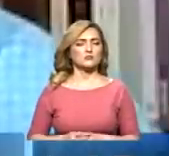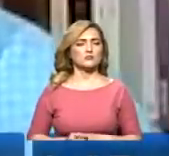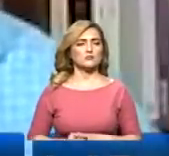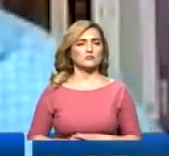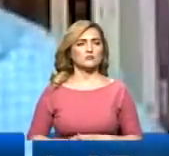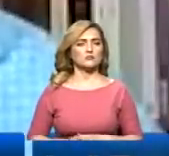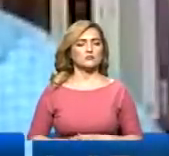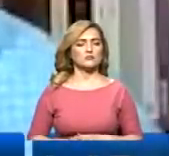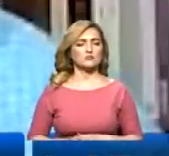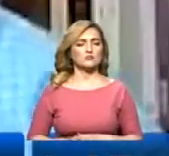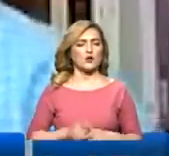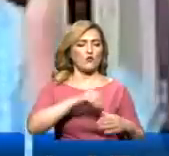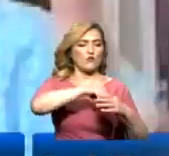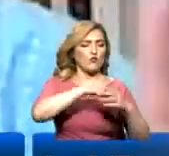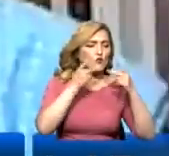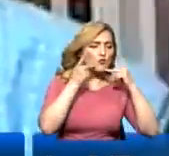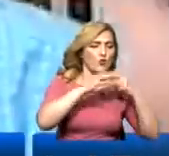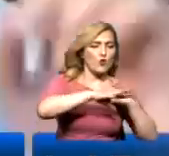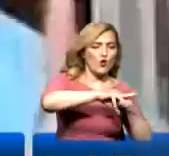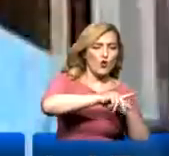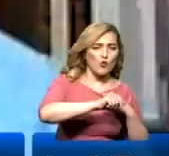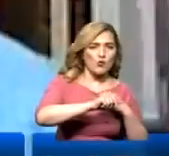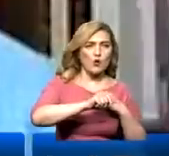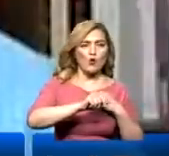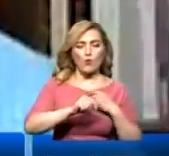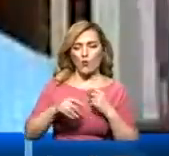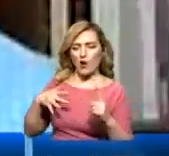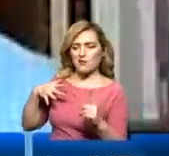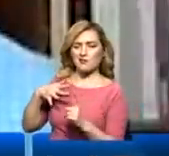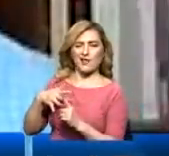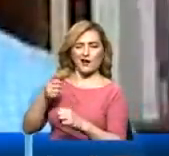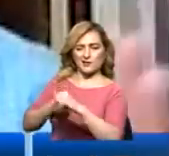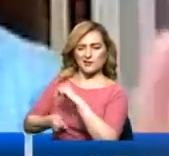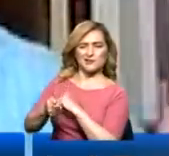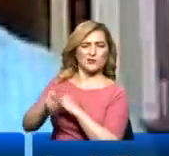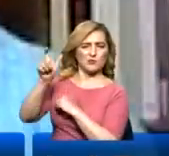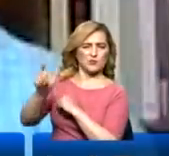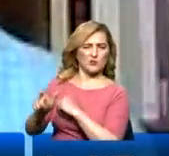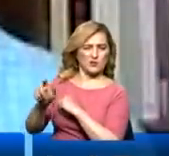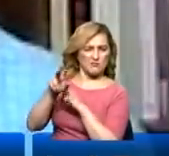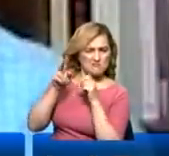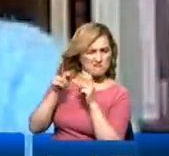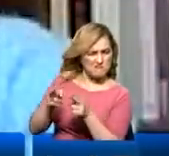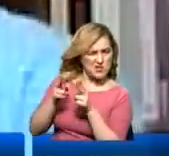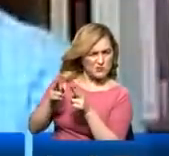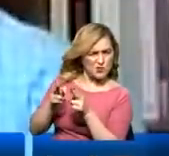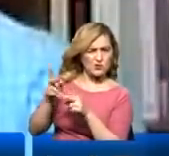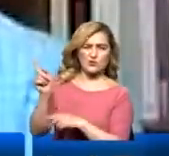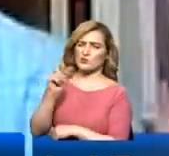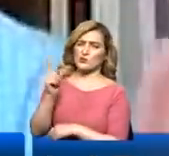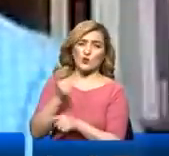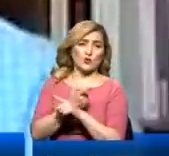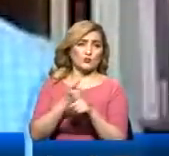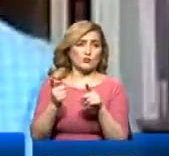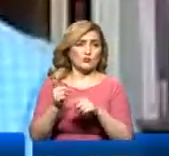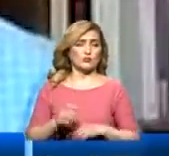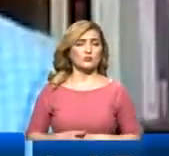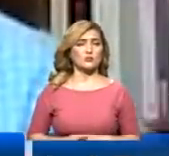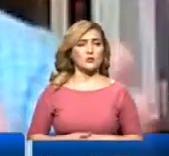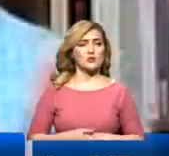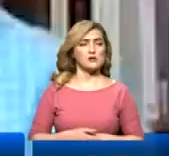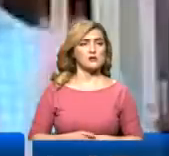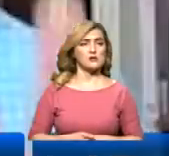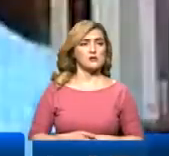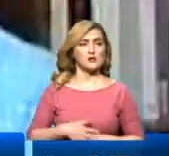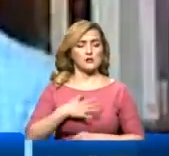el robar un fondo público que los delitos contra la vida, como es el asesinato, por poner un ejemplo. Pero no tengo ningún problema en crecer.